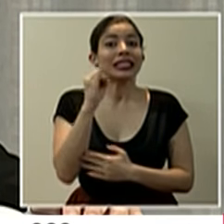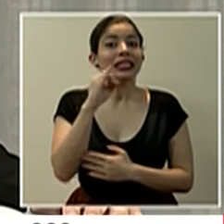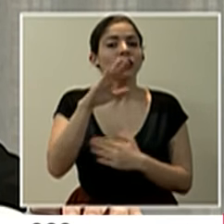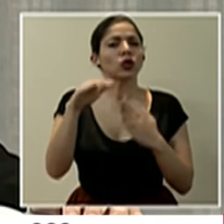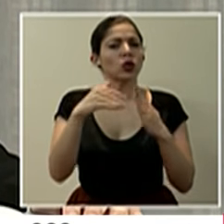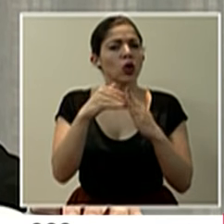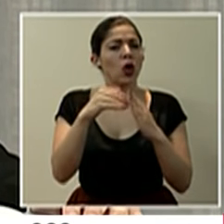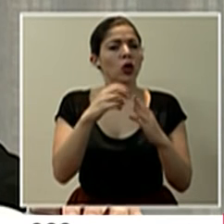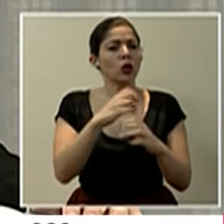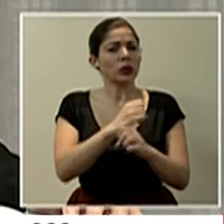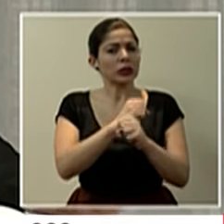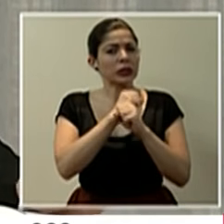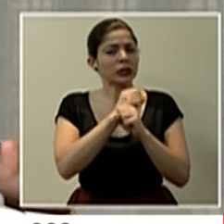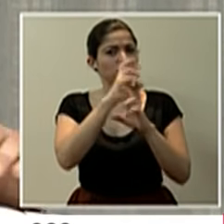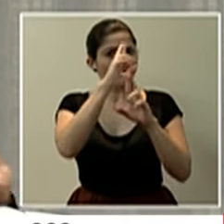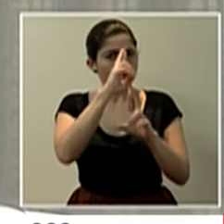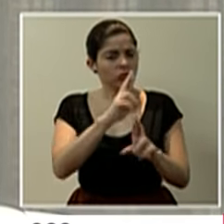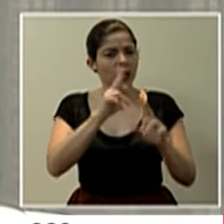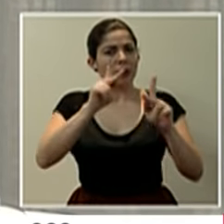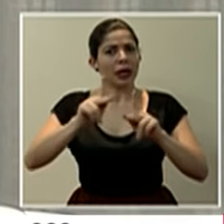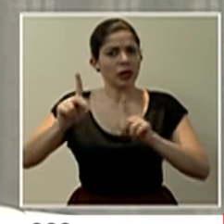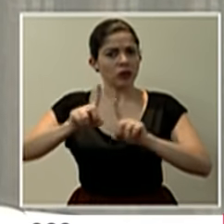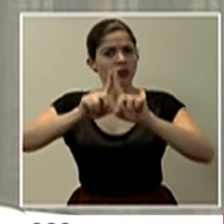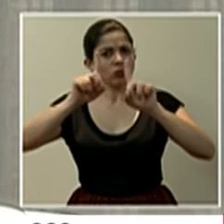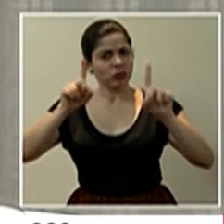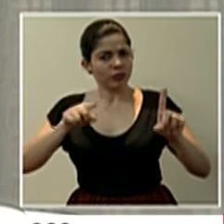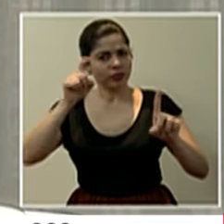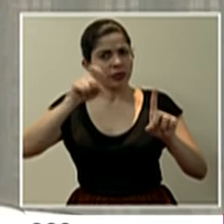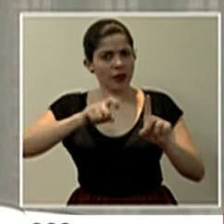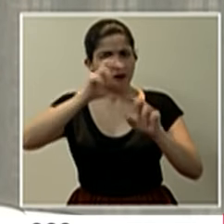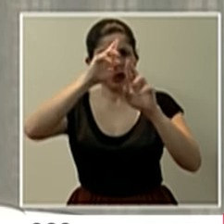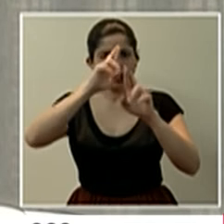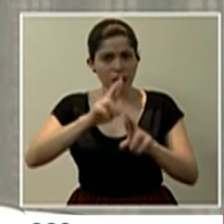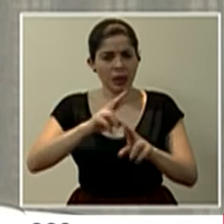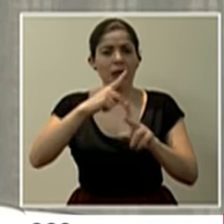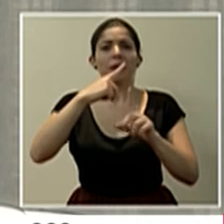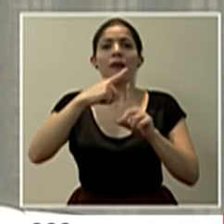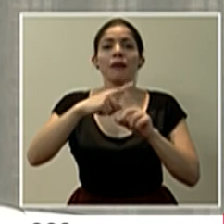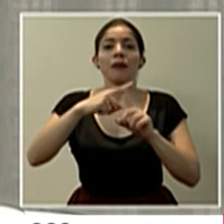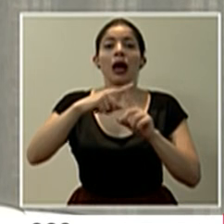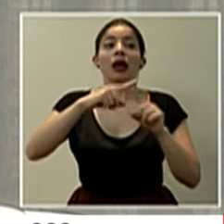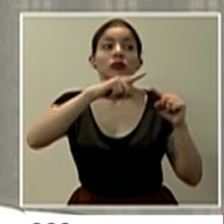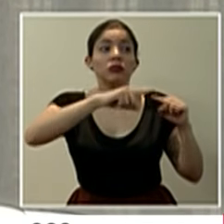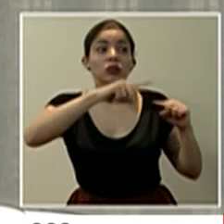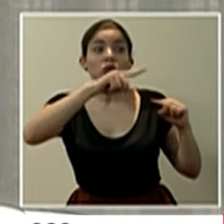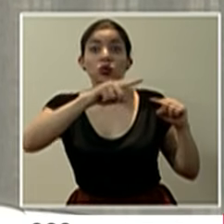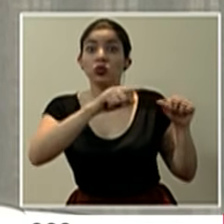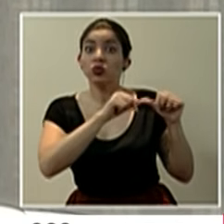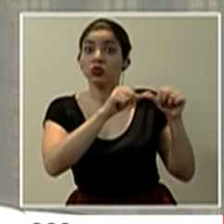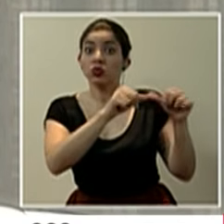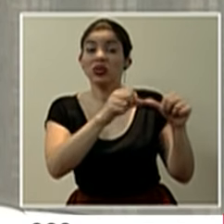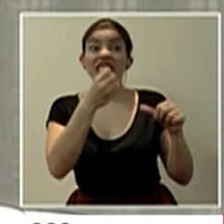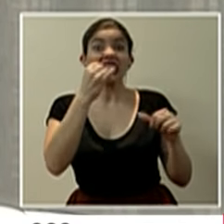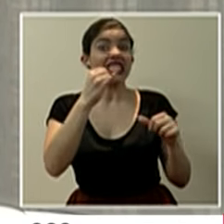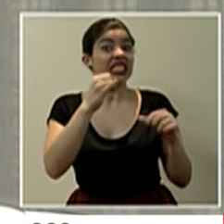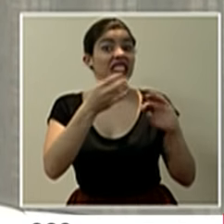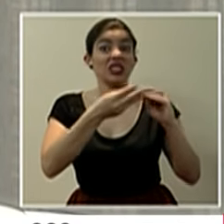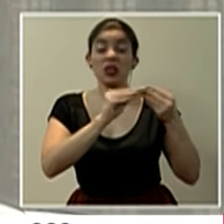todas las medidas sanitarias, distanciamiento y demás, y que se mantengan los indicadores tal y como están ahorita, porque de lo